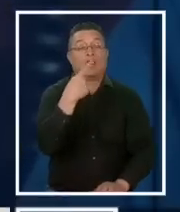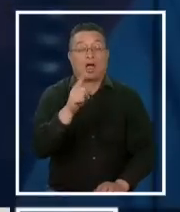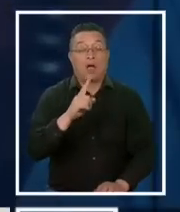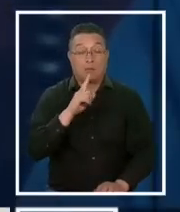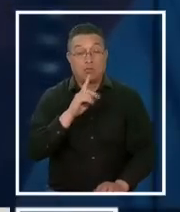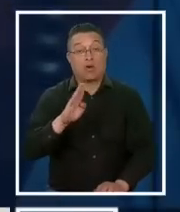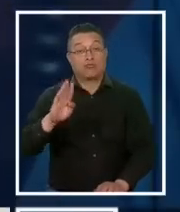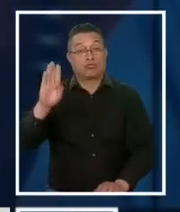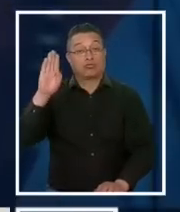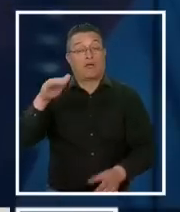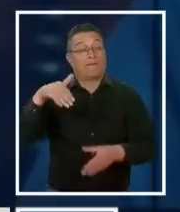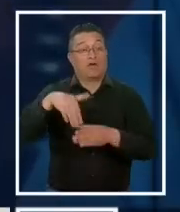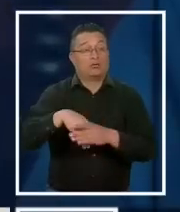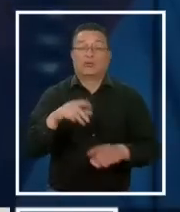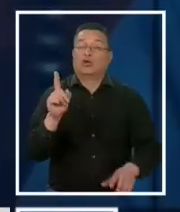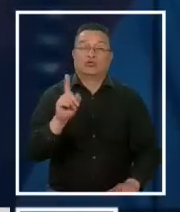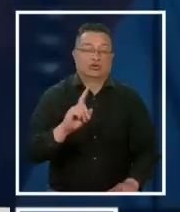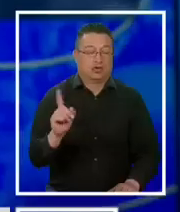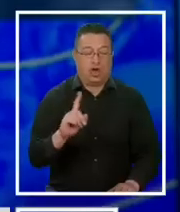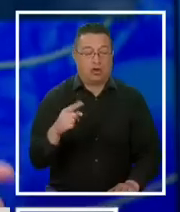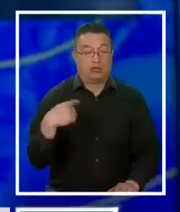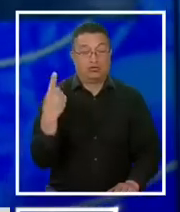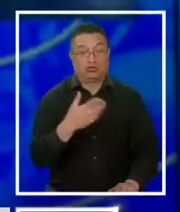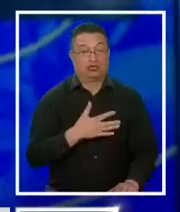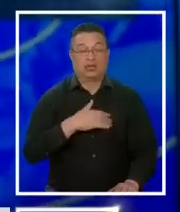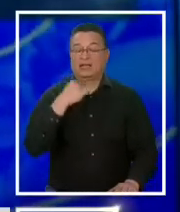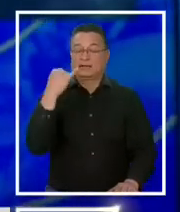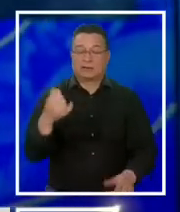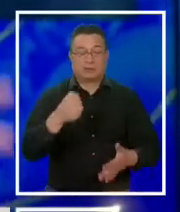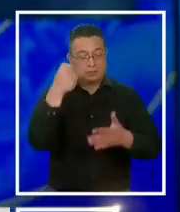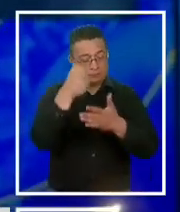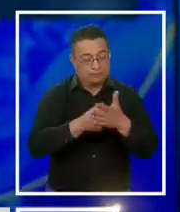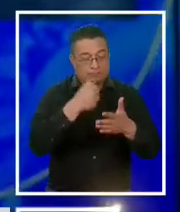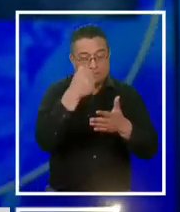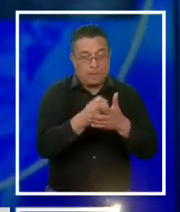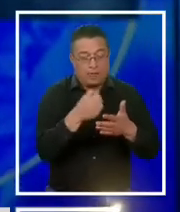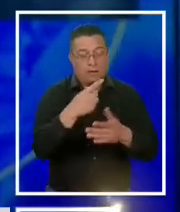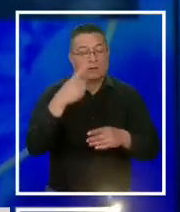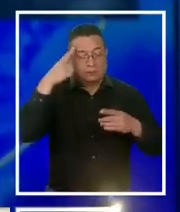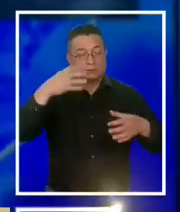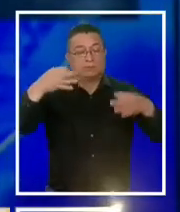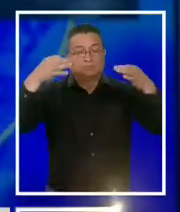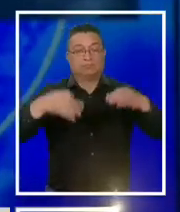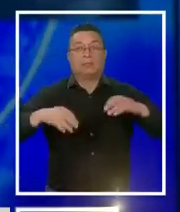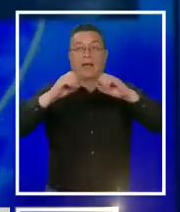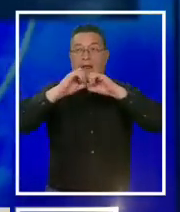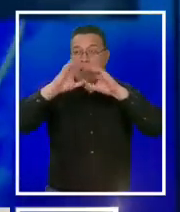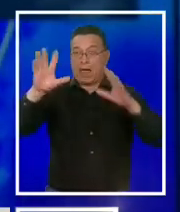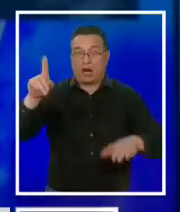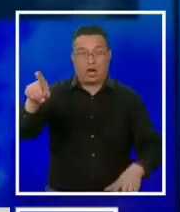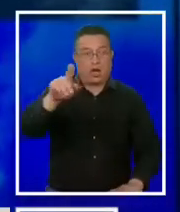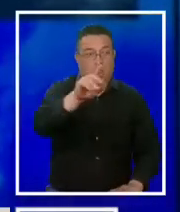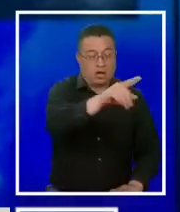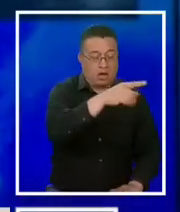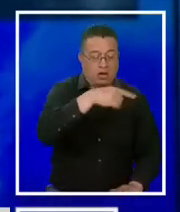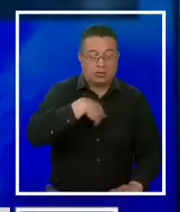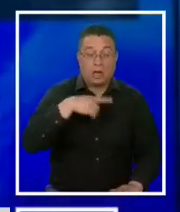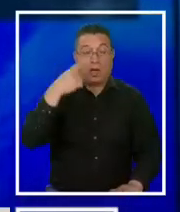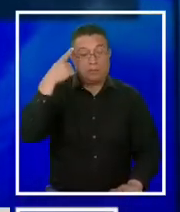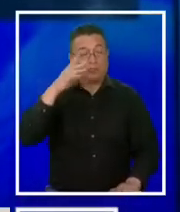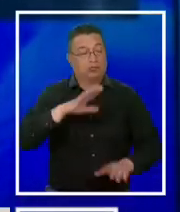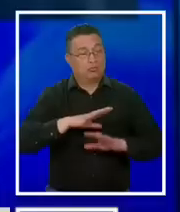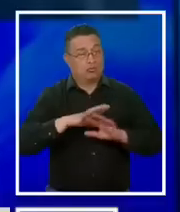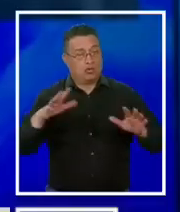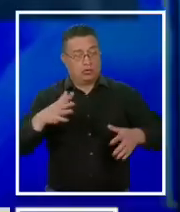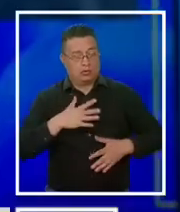su no no nosotros siempre peleamos para que se genere la convicción porque insisto somos muy